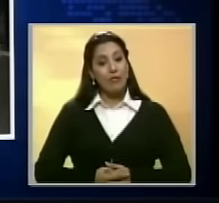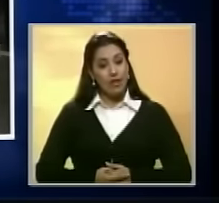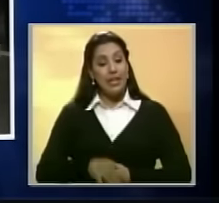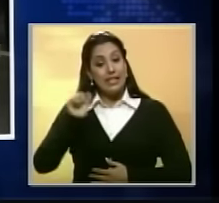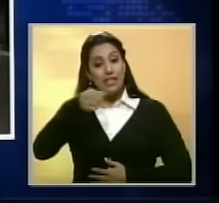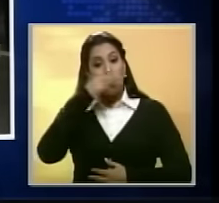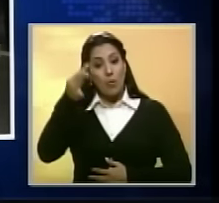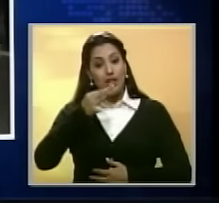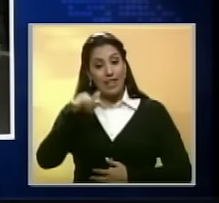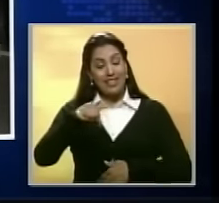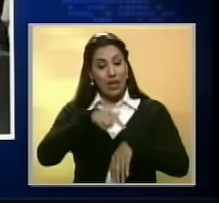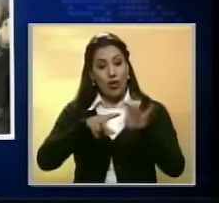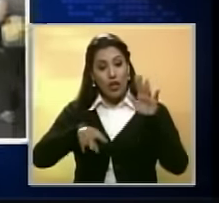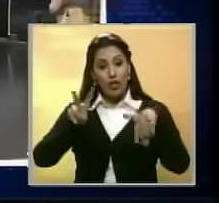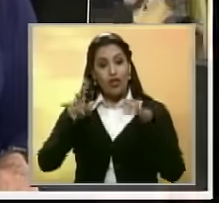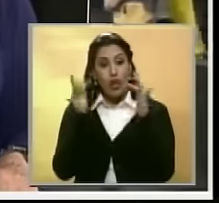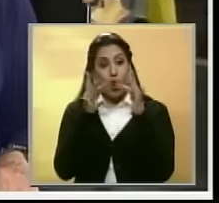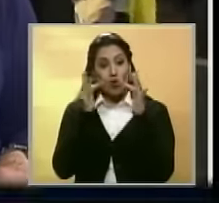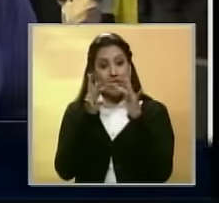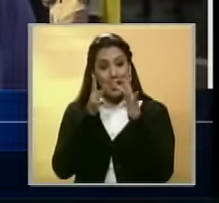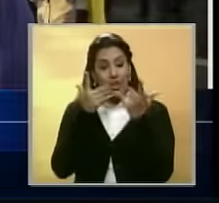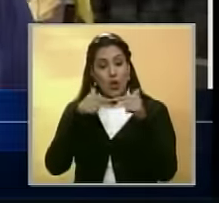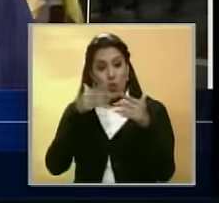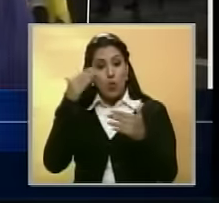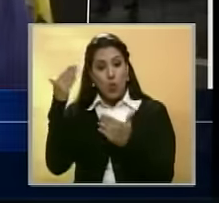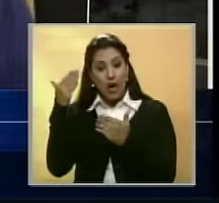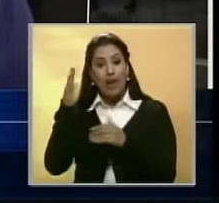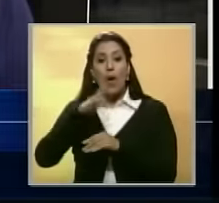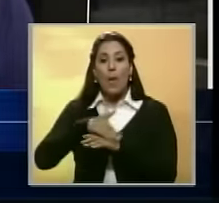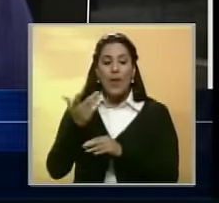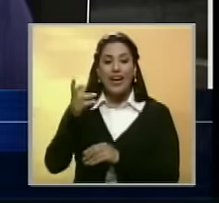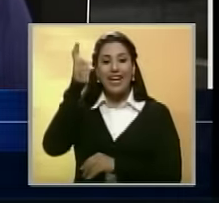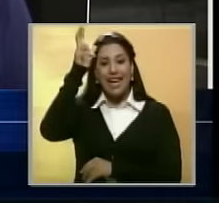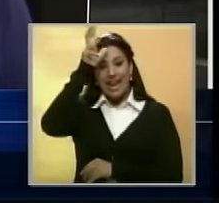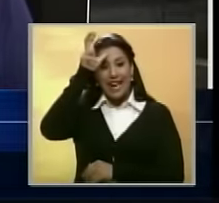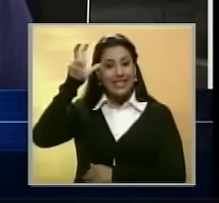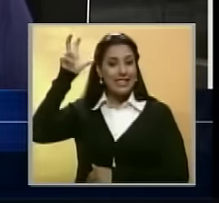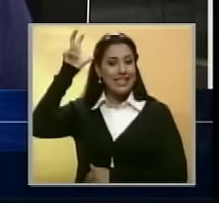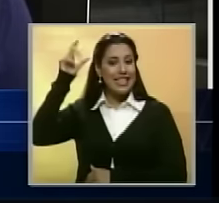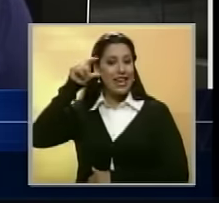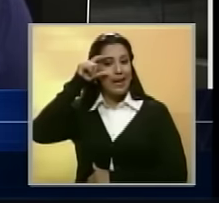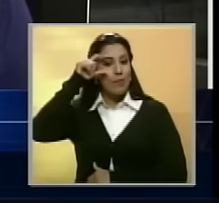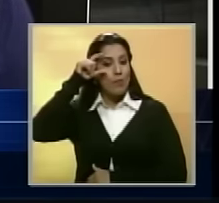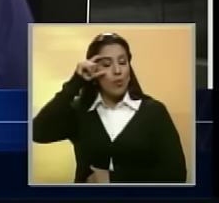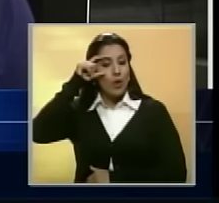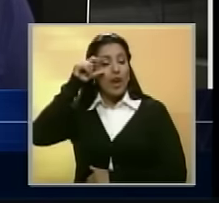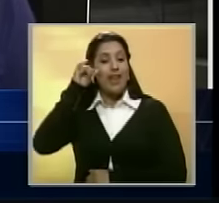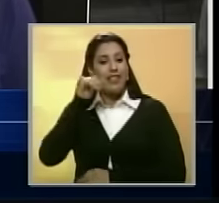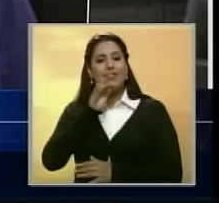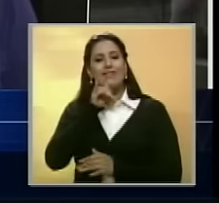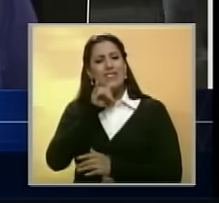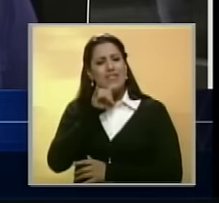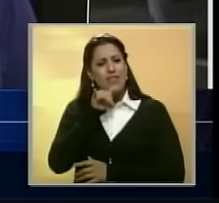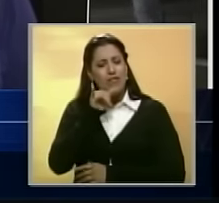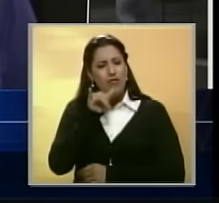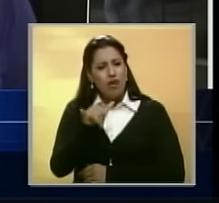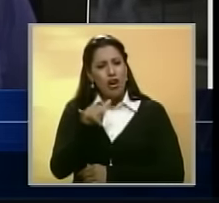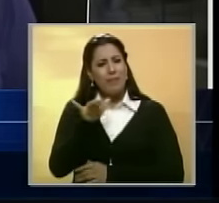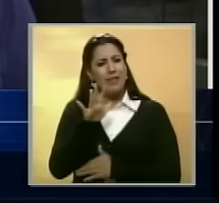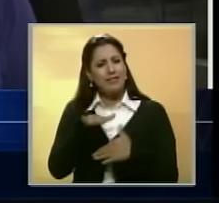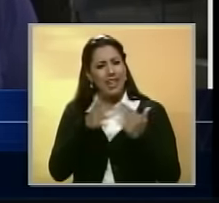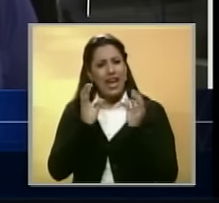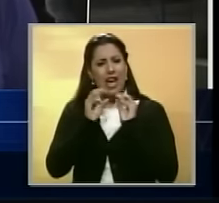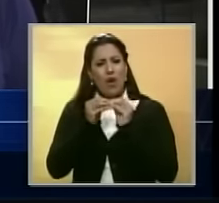Sí, buenas tardes. A esta hora hacemos un contacto desde Teresa Carreño y es que la canciller de la República, Delcy Rodríguez, ha manifestado durante